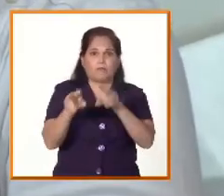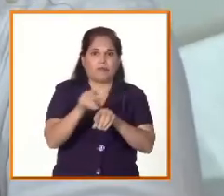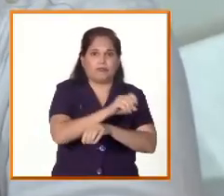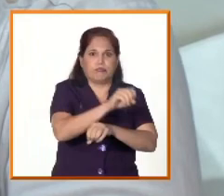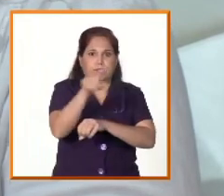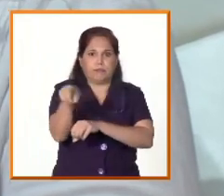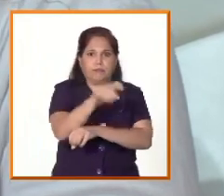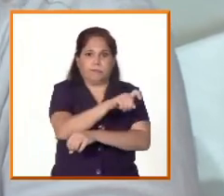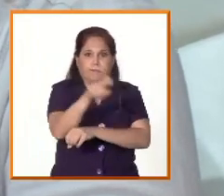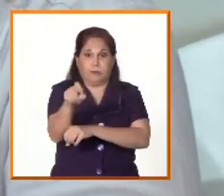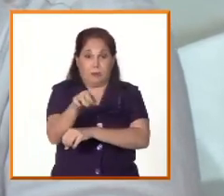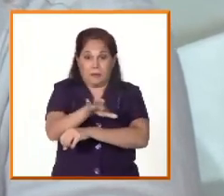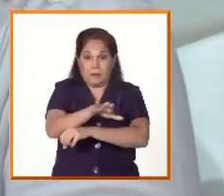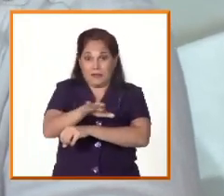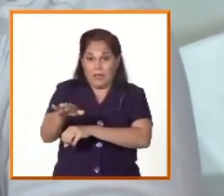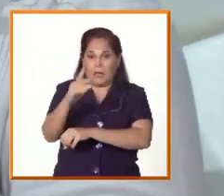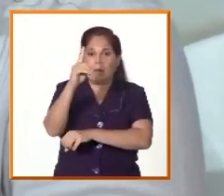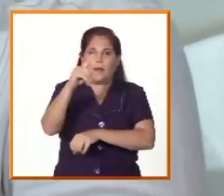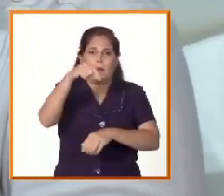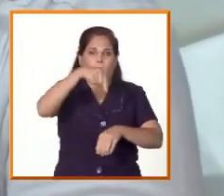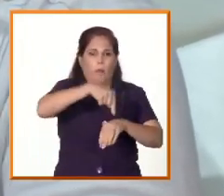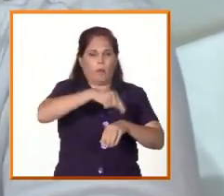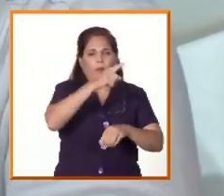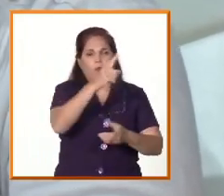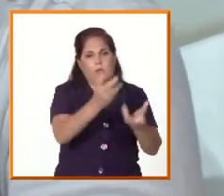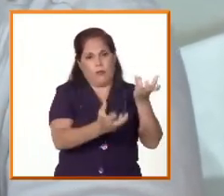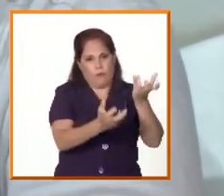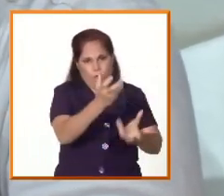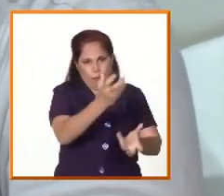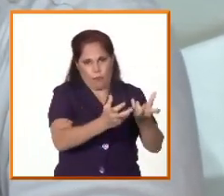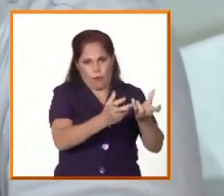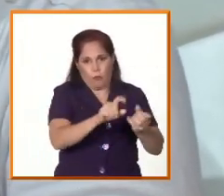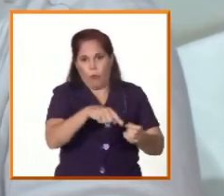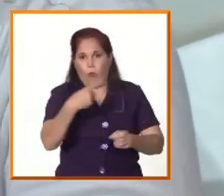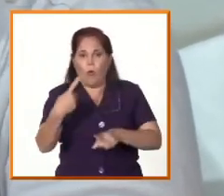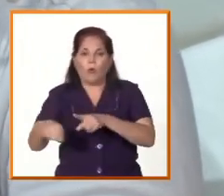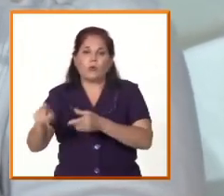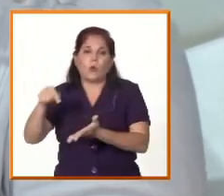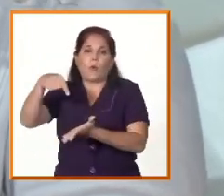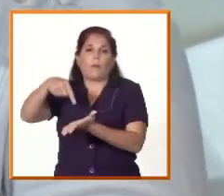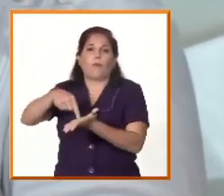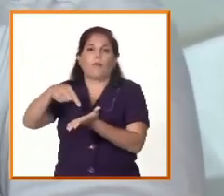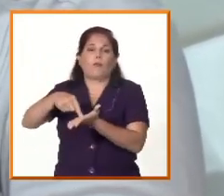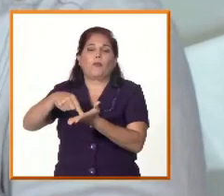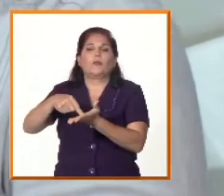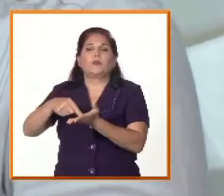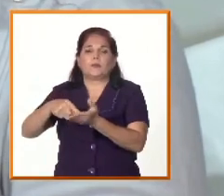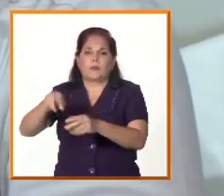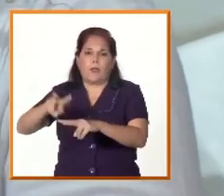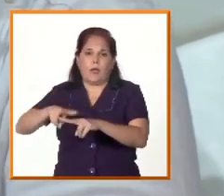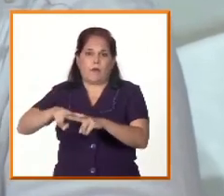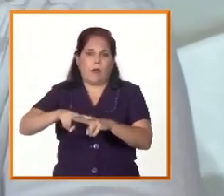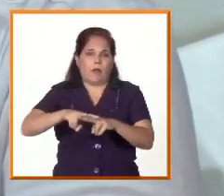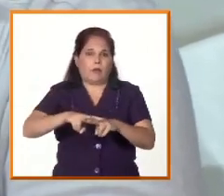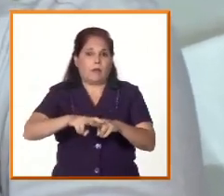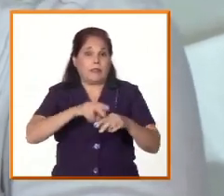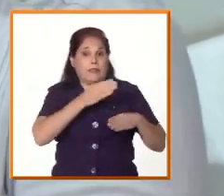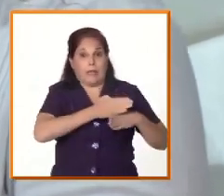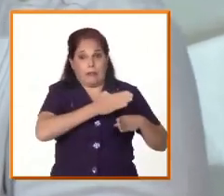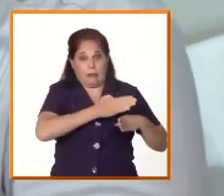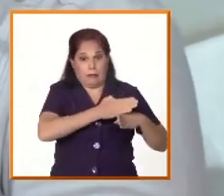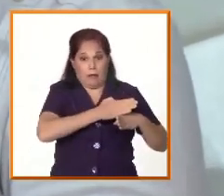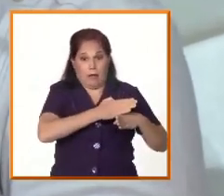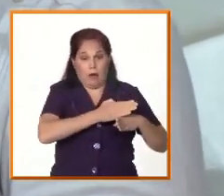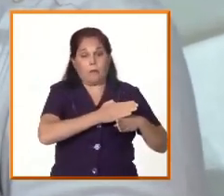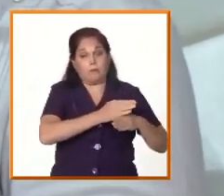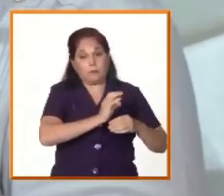ahí de descarga de que son primer Puerto el puerto de Cienfuegos y el puerto de La Habana el puerto de Santiago y el puerto del